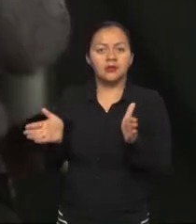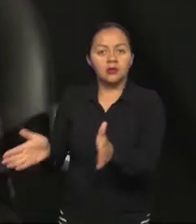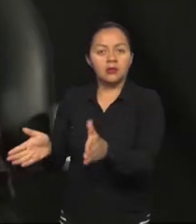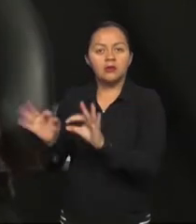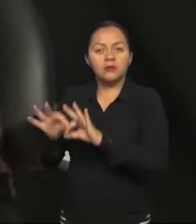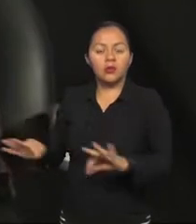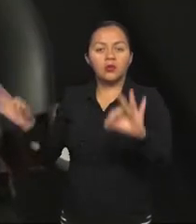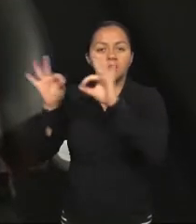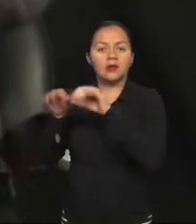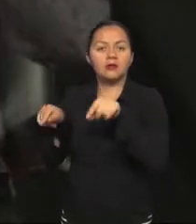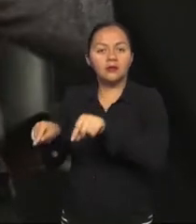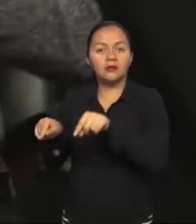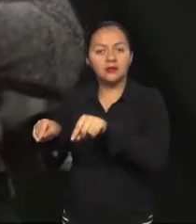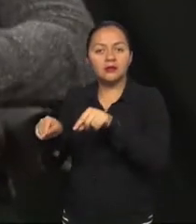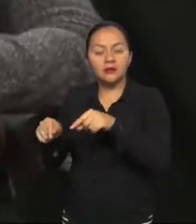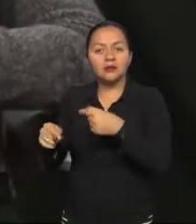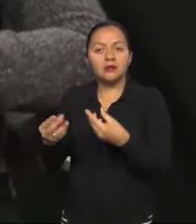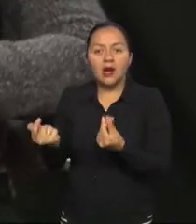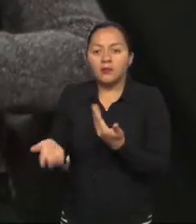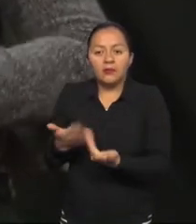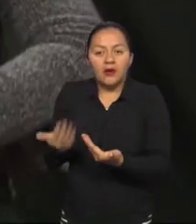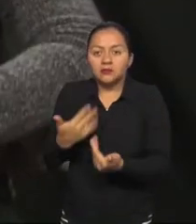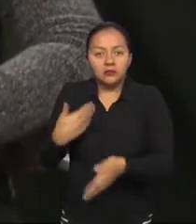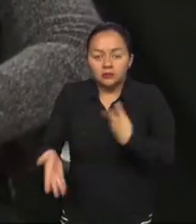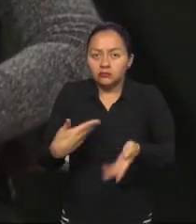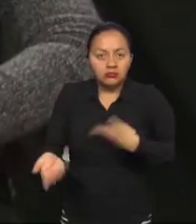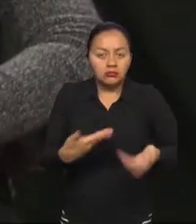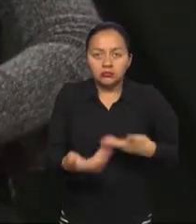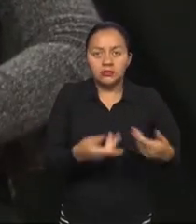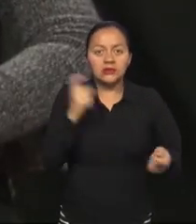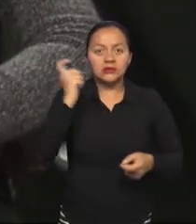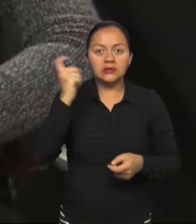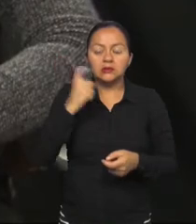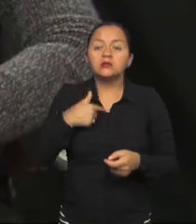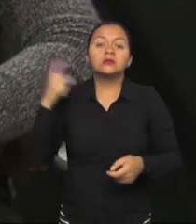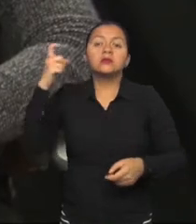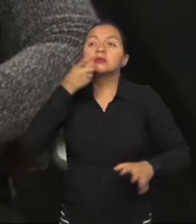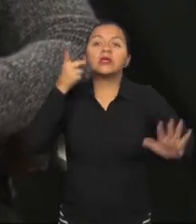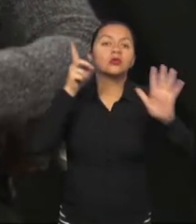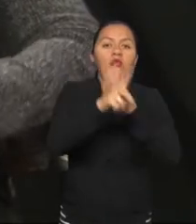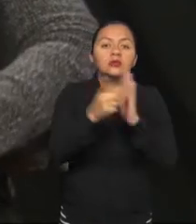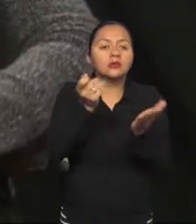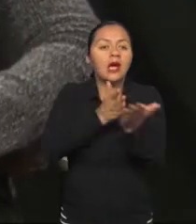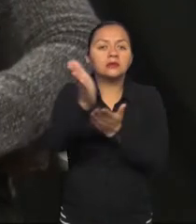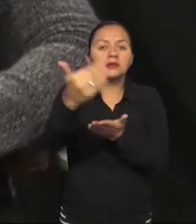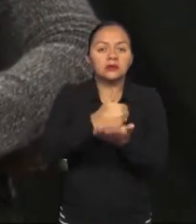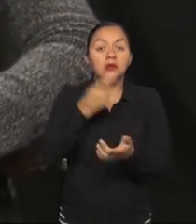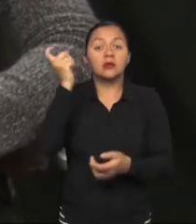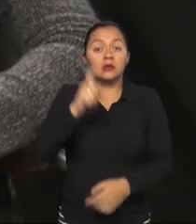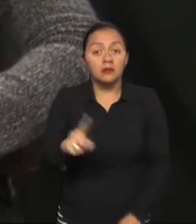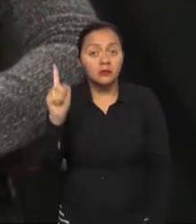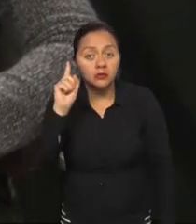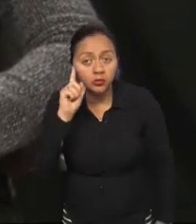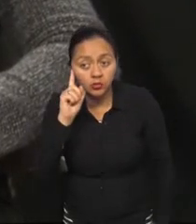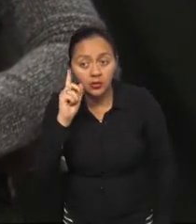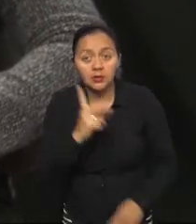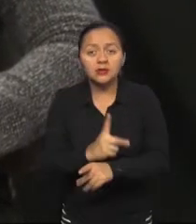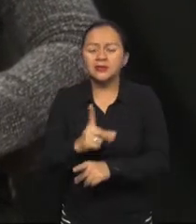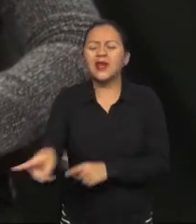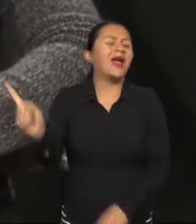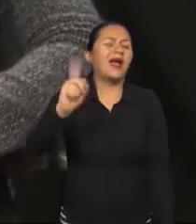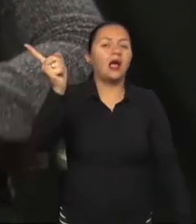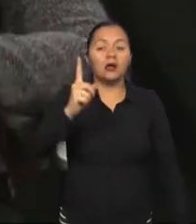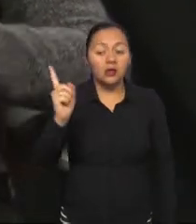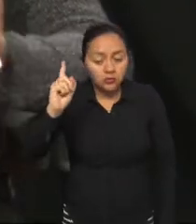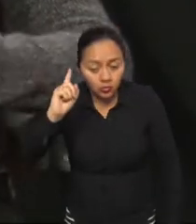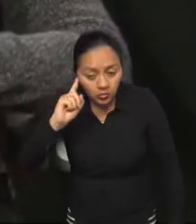que ser facilitar pues el ingreso. Hay que también escuchar a las personas con discapacidad y